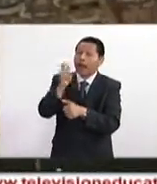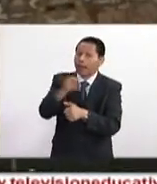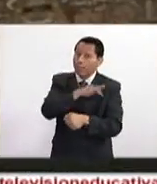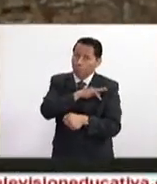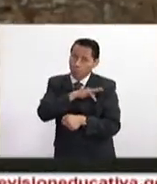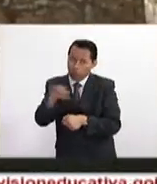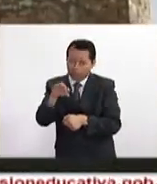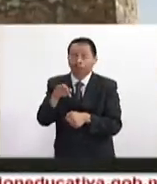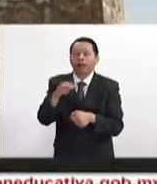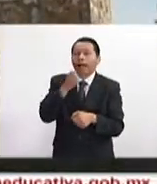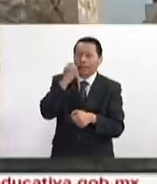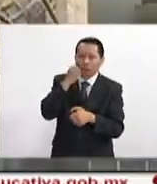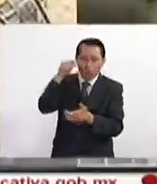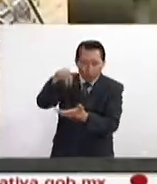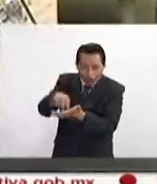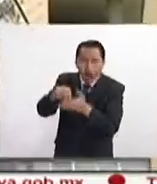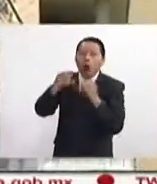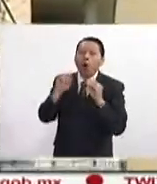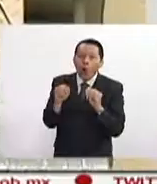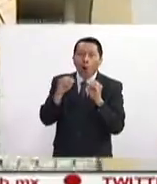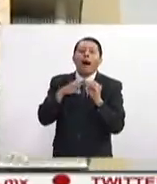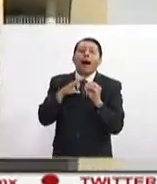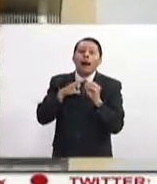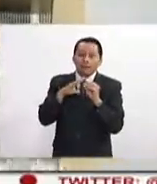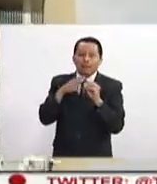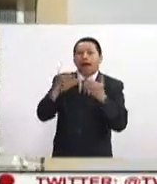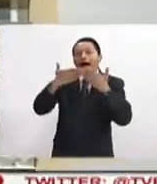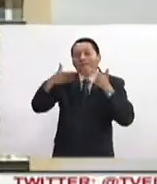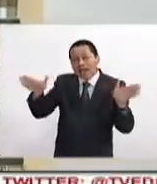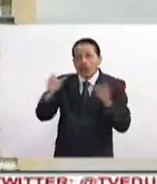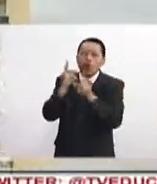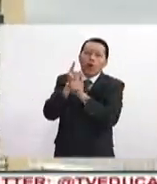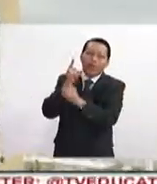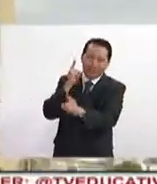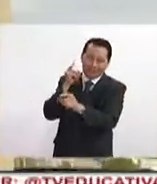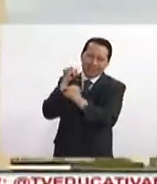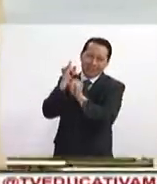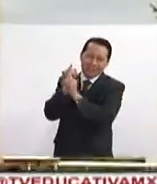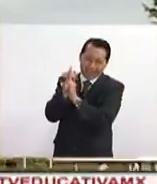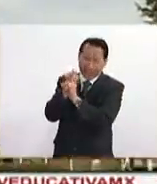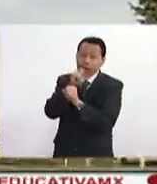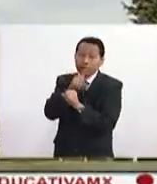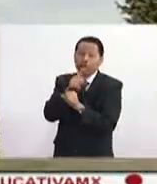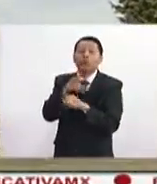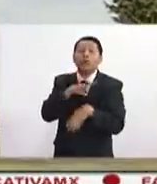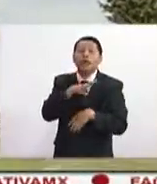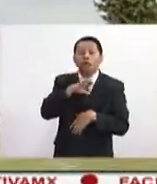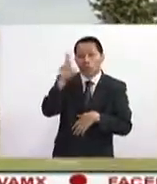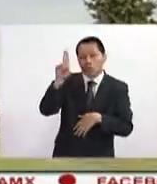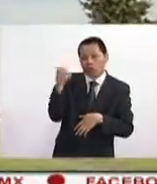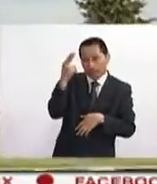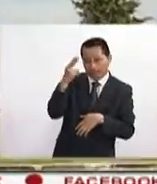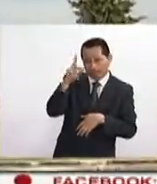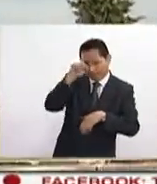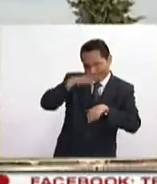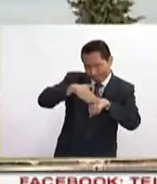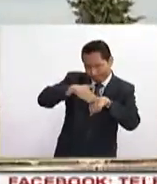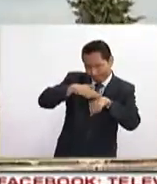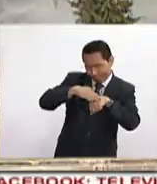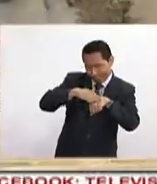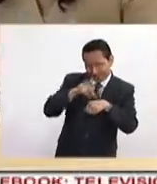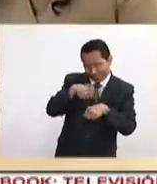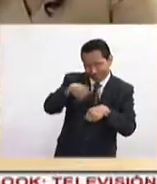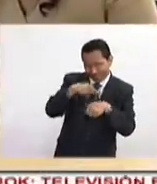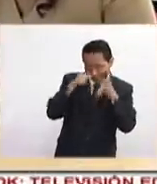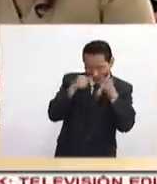el sistema escolarizado como abierto y a distancia. La máxima casa de estudios hizo las siguientes recomendaciones. Tomen nota.